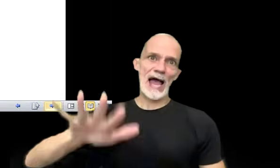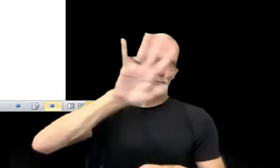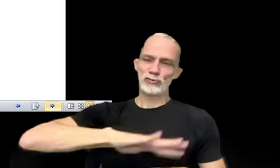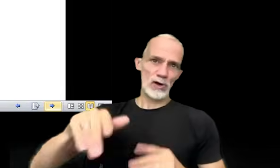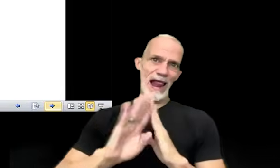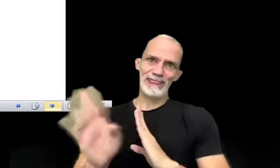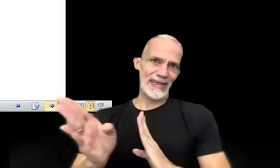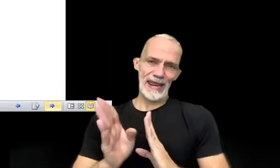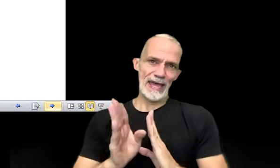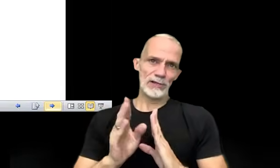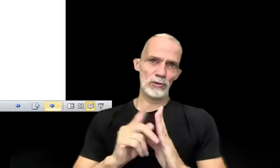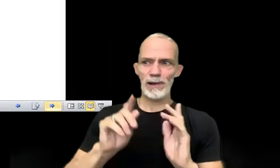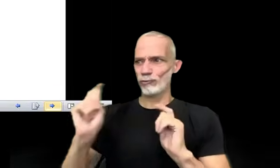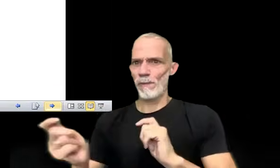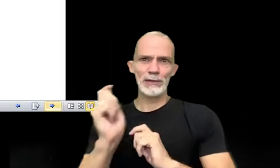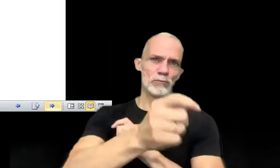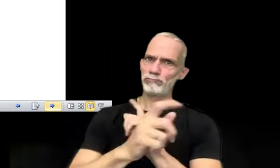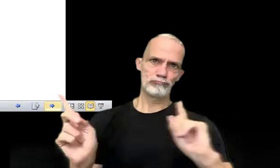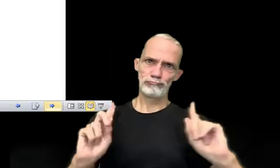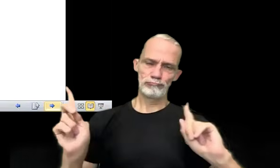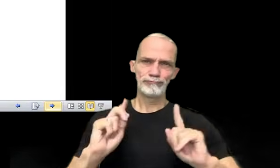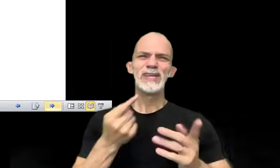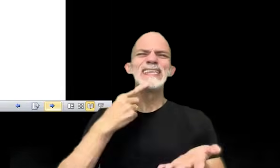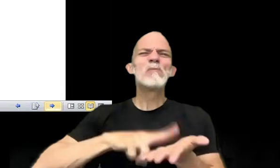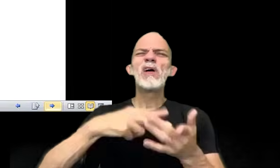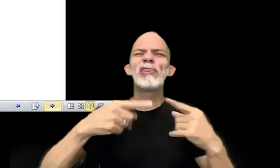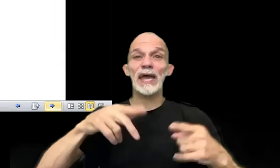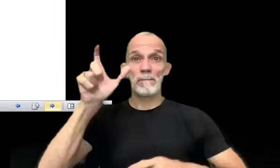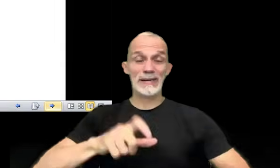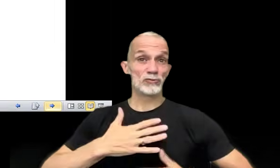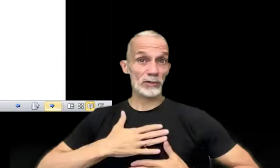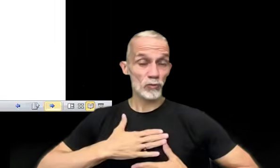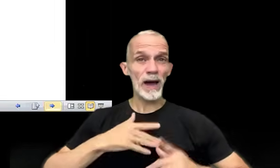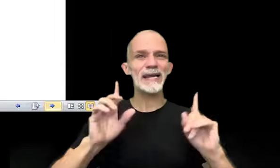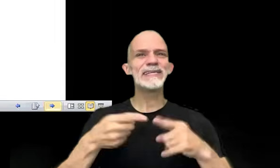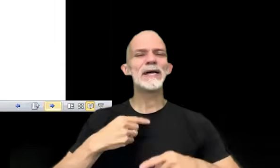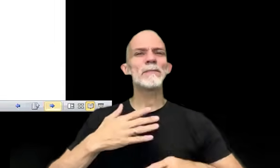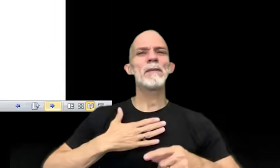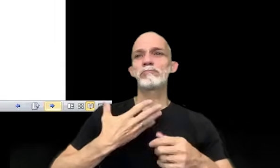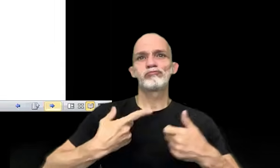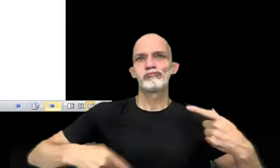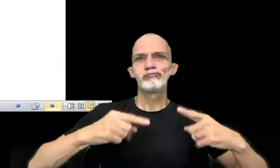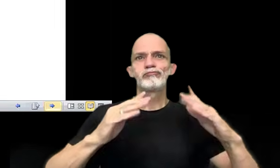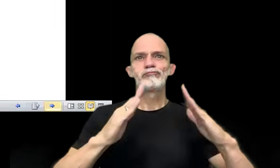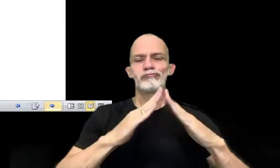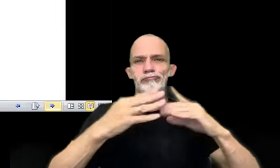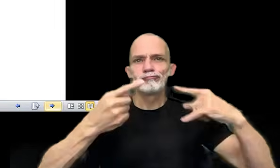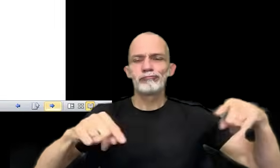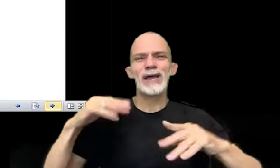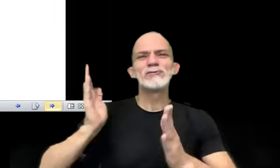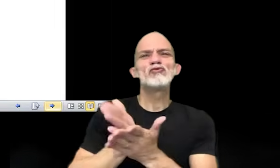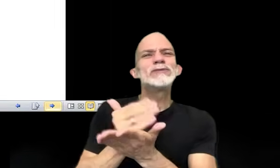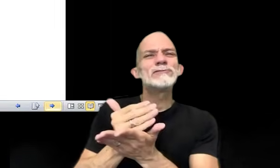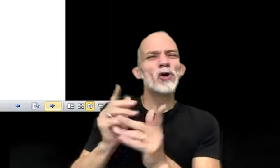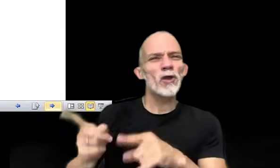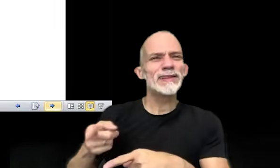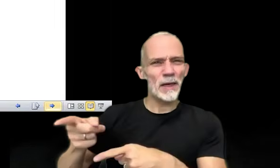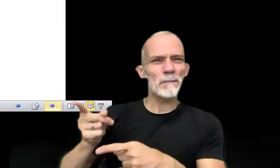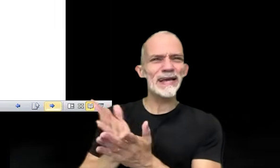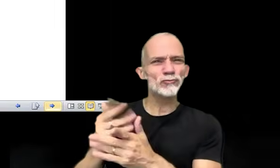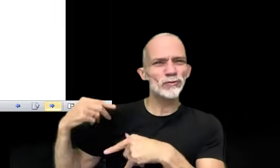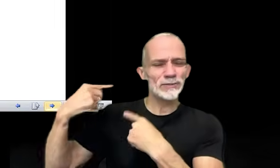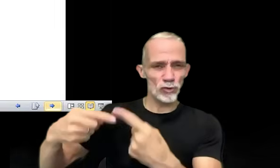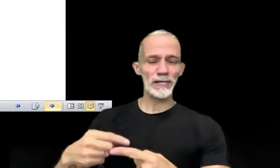nacional y directo, no se puede trasladar. Grava a las personas humanas y patrimonios de sucesiones sin